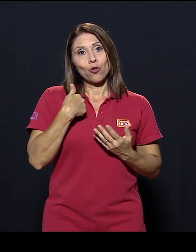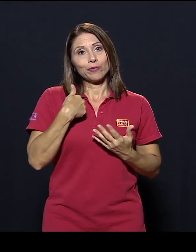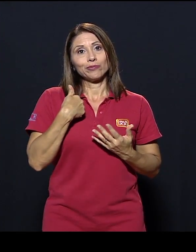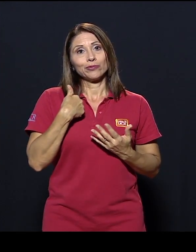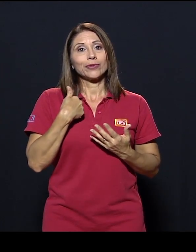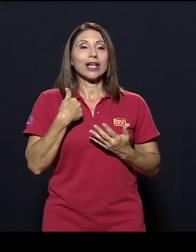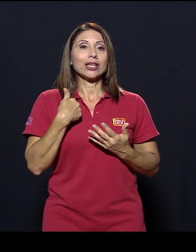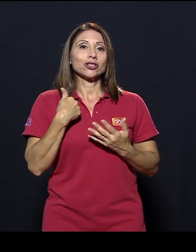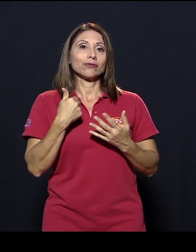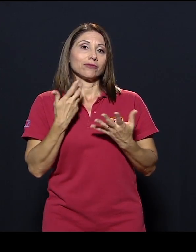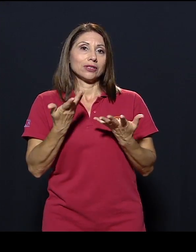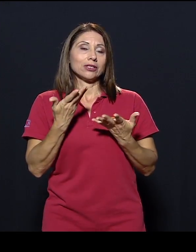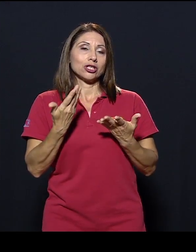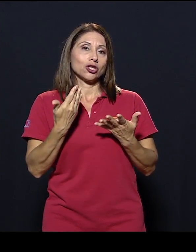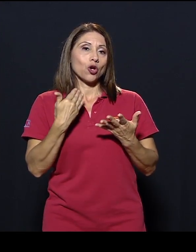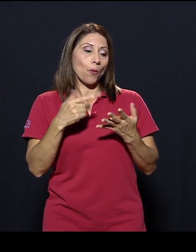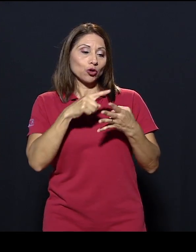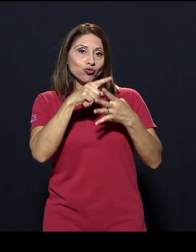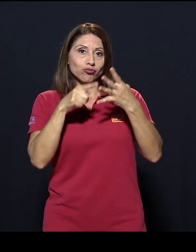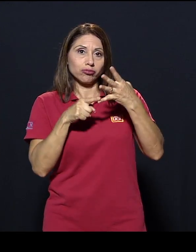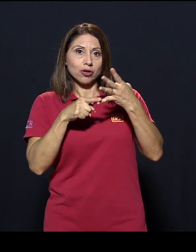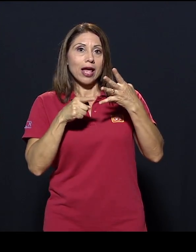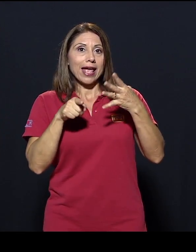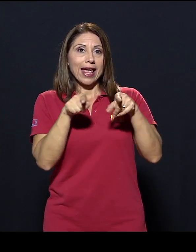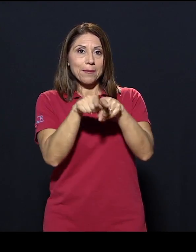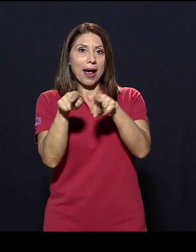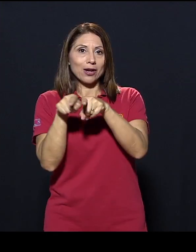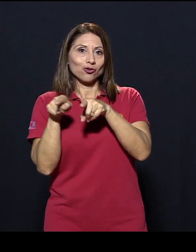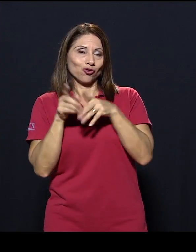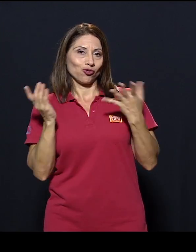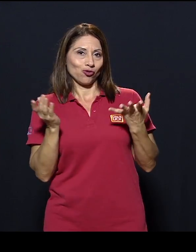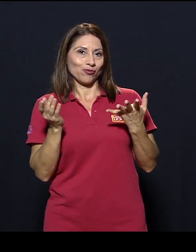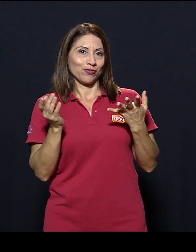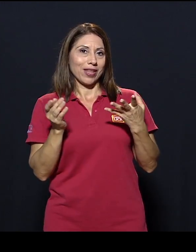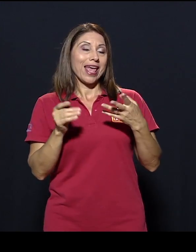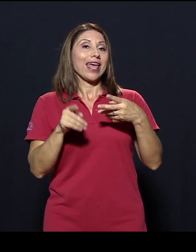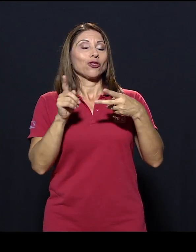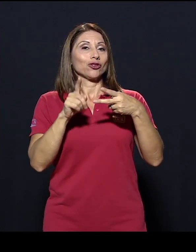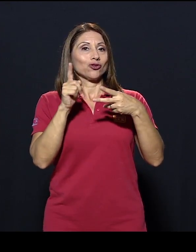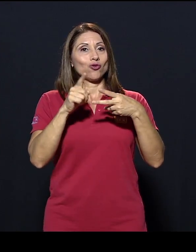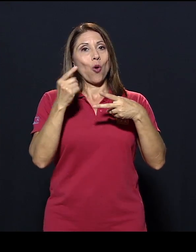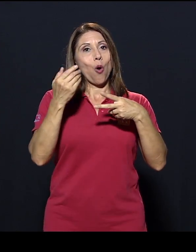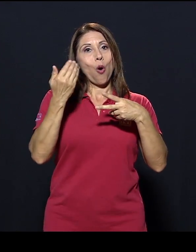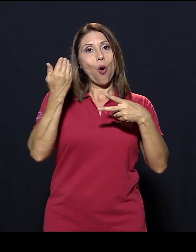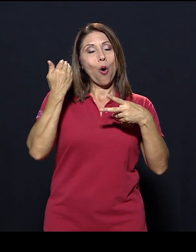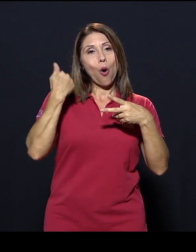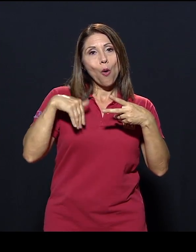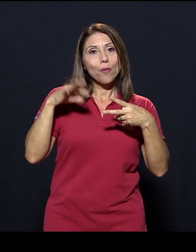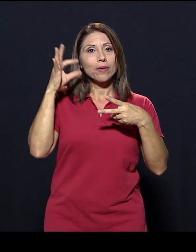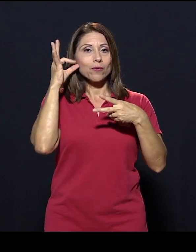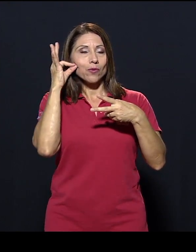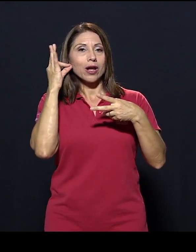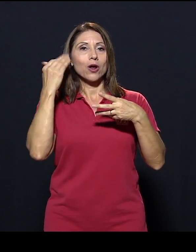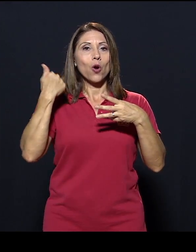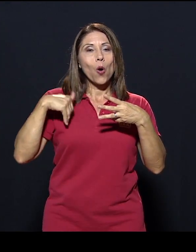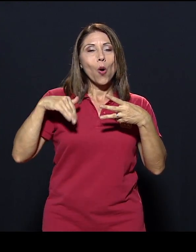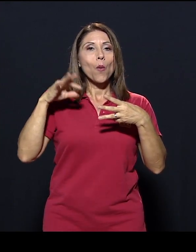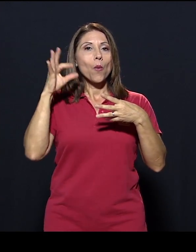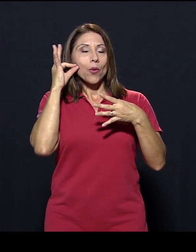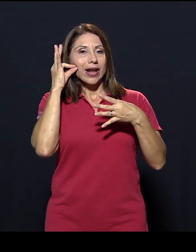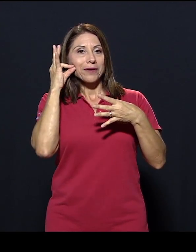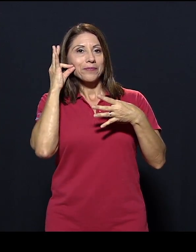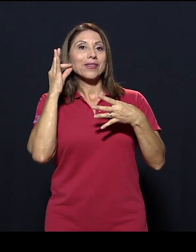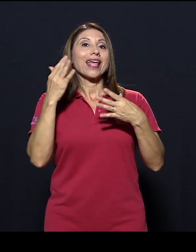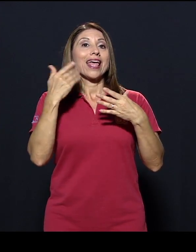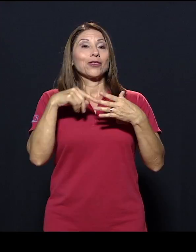soy hija somos 4 hermanos, somos 2 parejas, digámoslo así. La pareja mayor, y bueno,